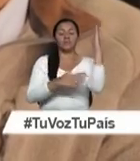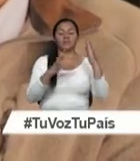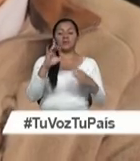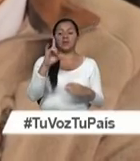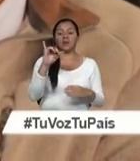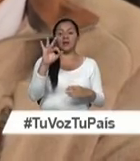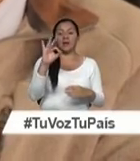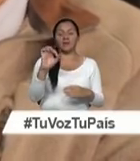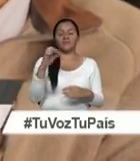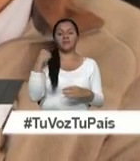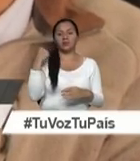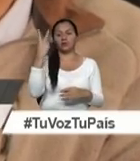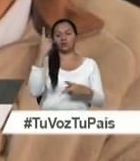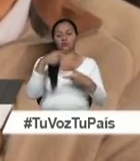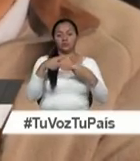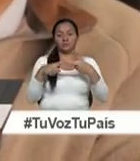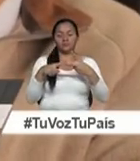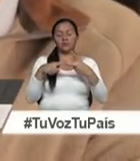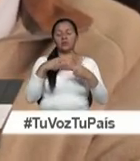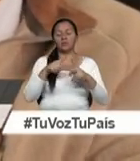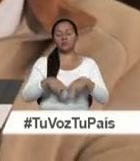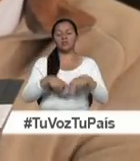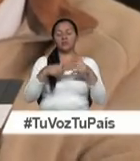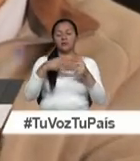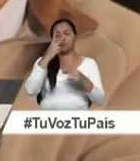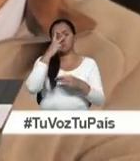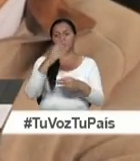grandes. El primero, que sería este,